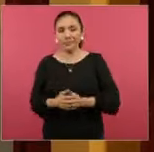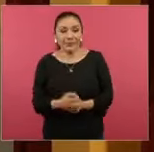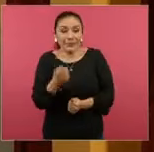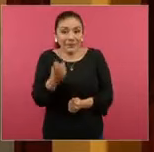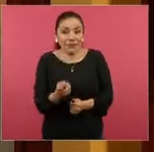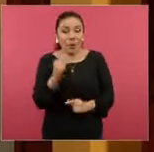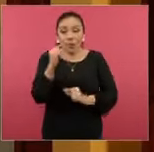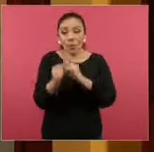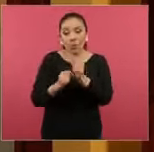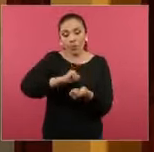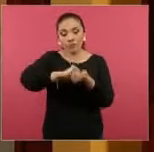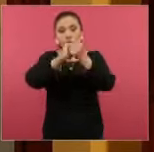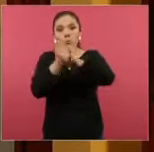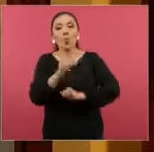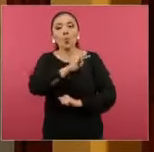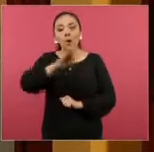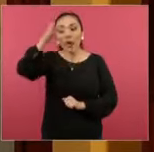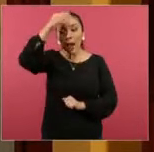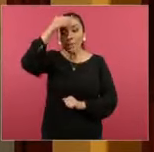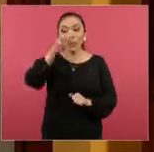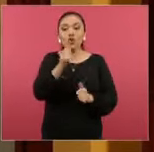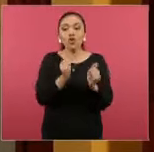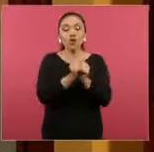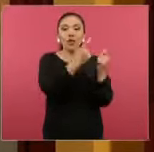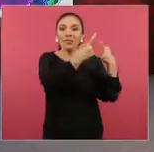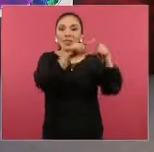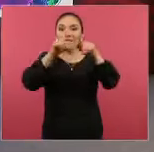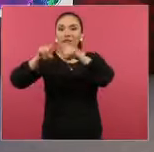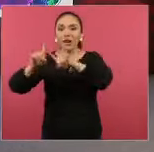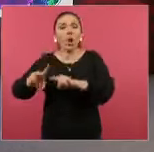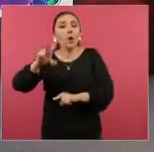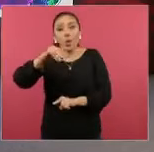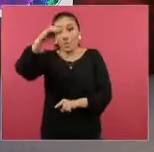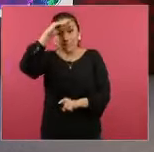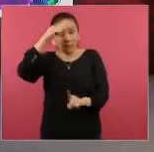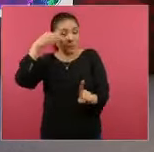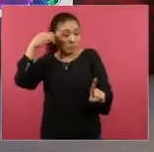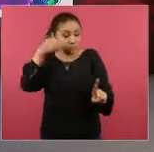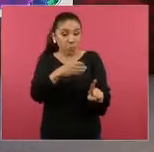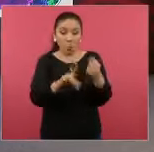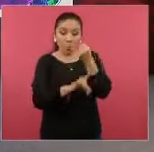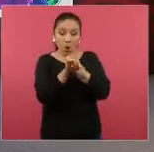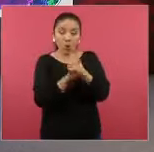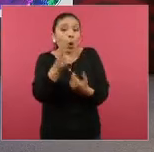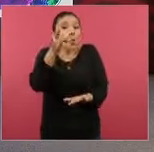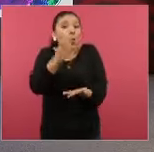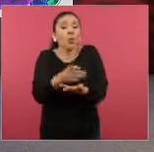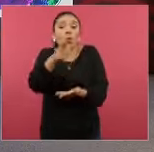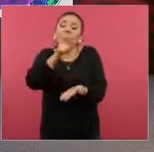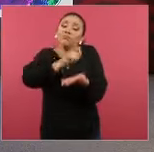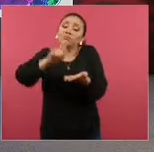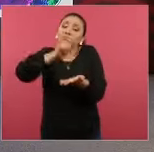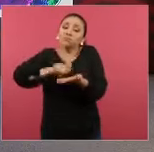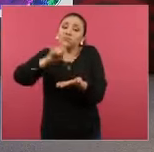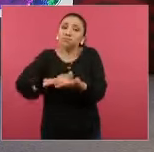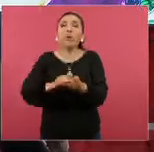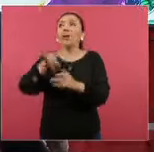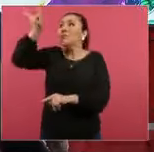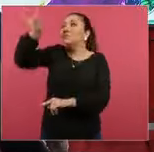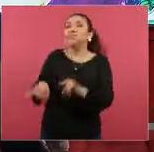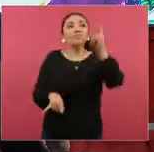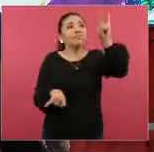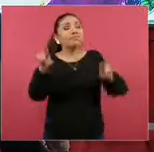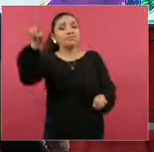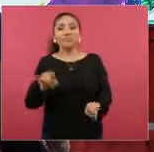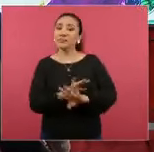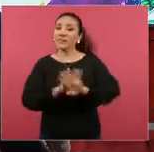vamos a aprender a través de la diversidad. No nos vamos a enfocar de que para un problema vas a hacer nada más un informe, va a ser un cartel, sino que